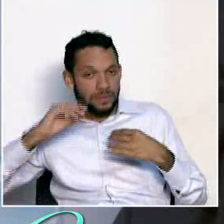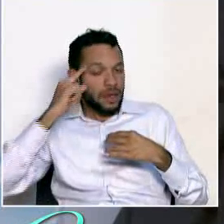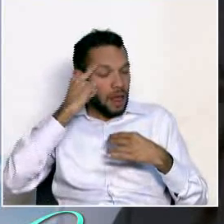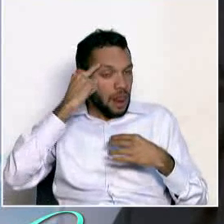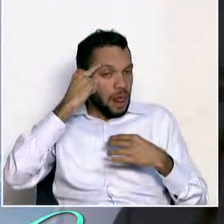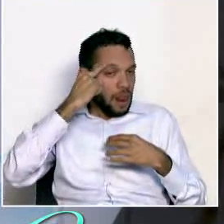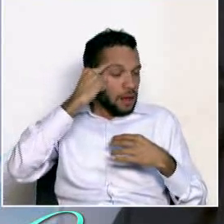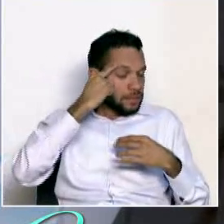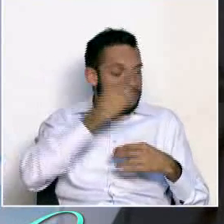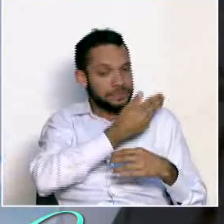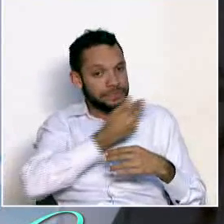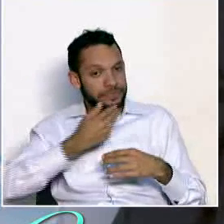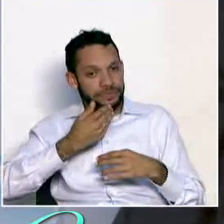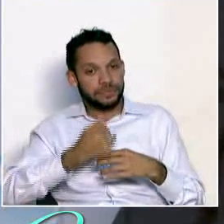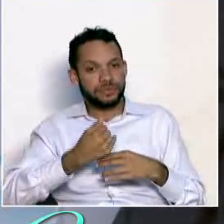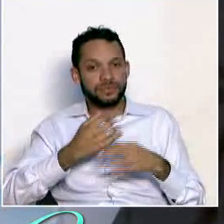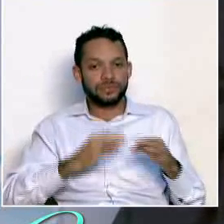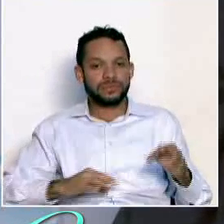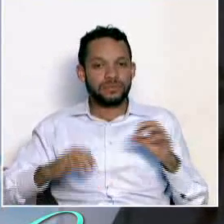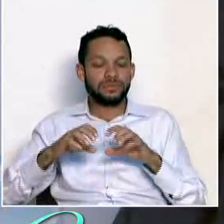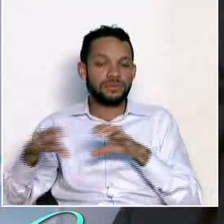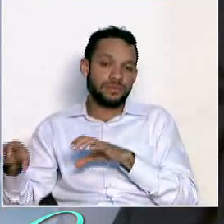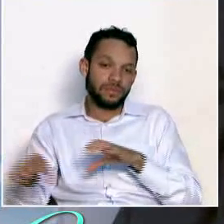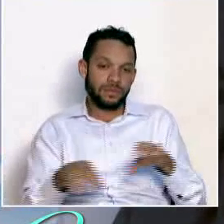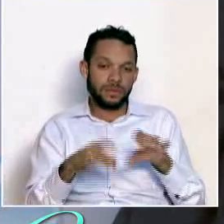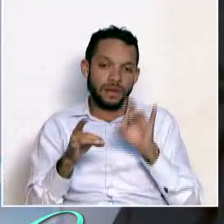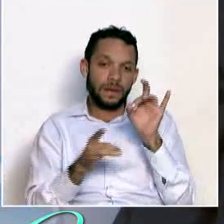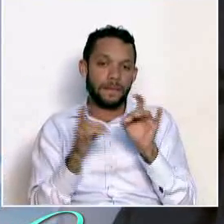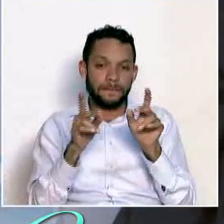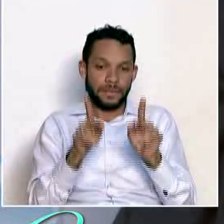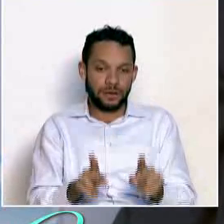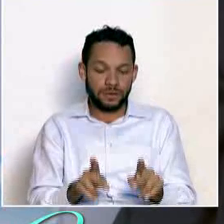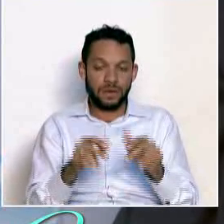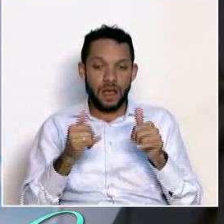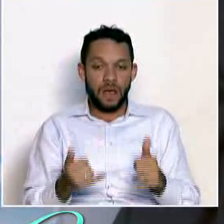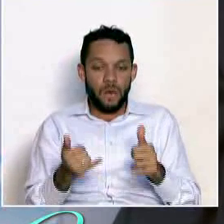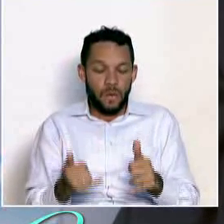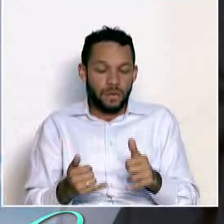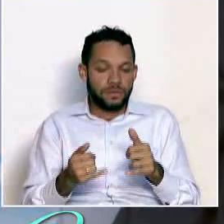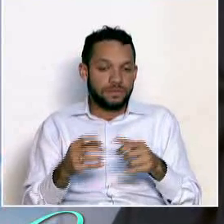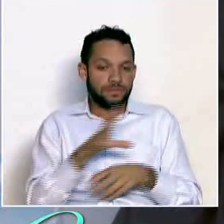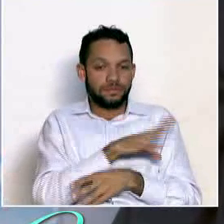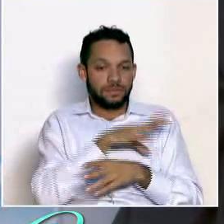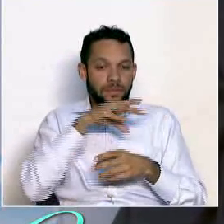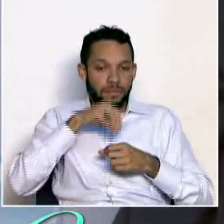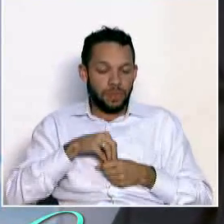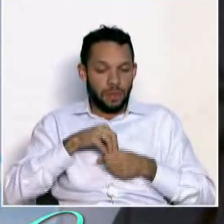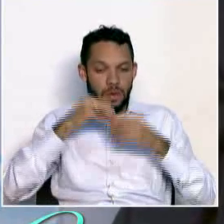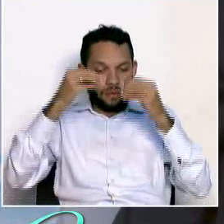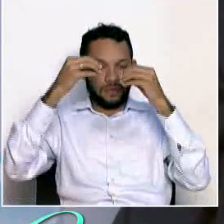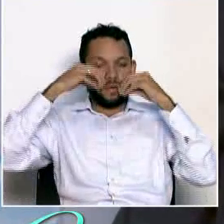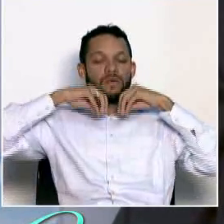te han permitido ser la persona maravillosa que eres en la actualidad. Agradezco a tu